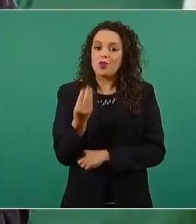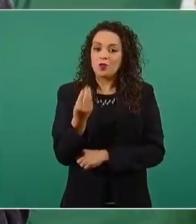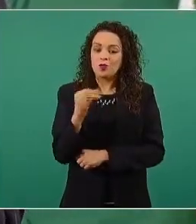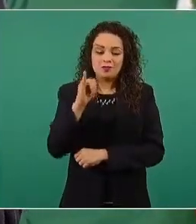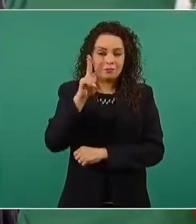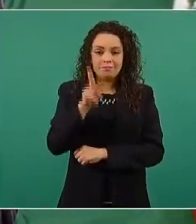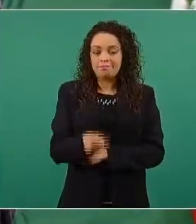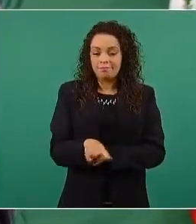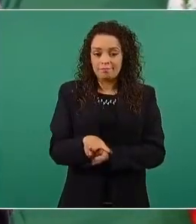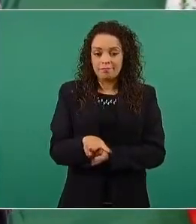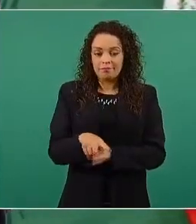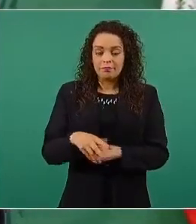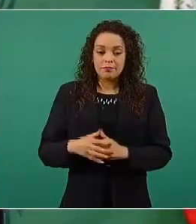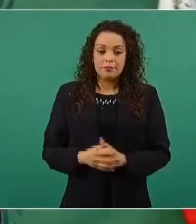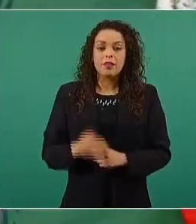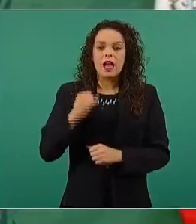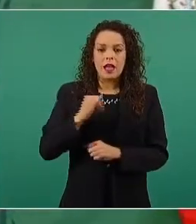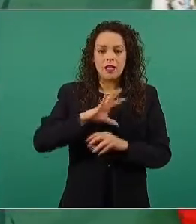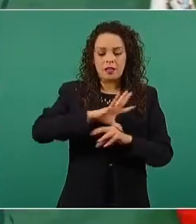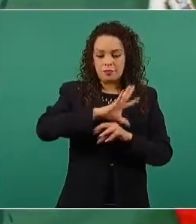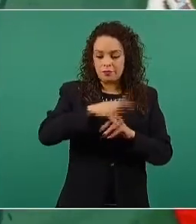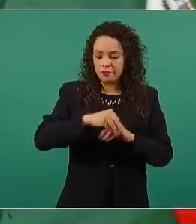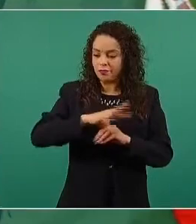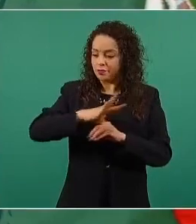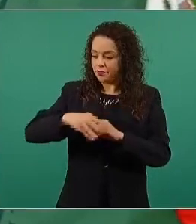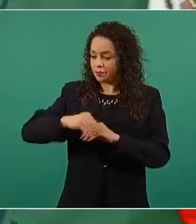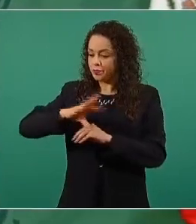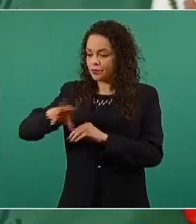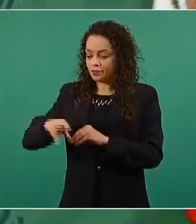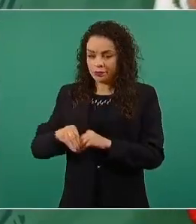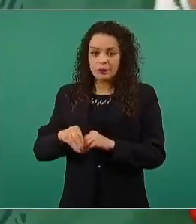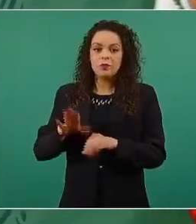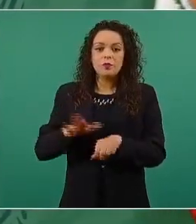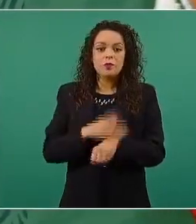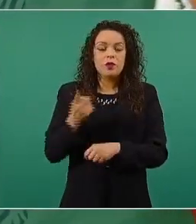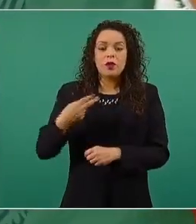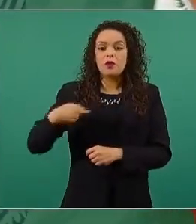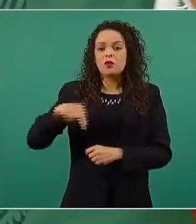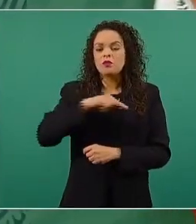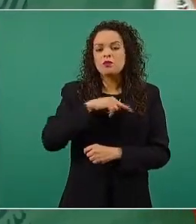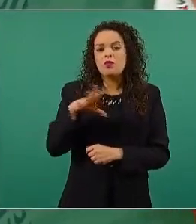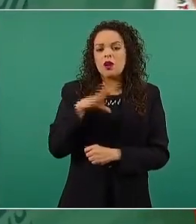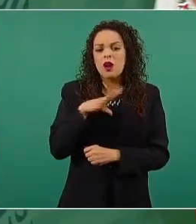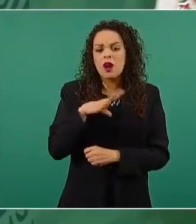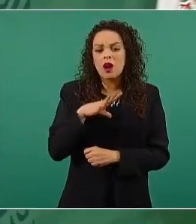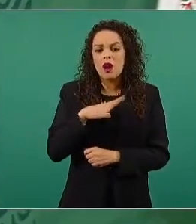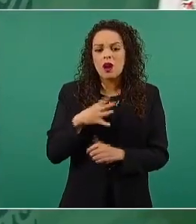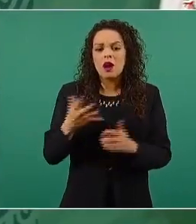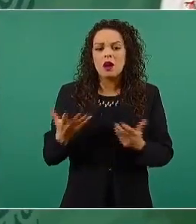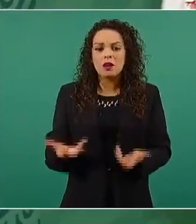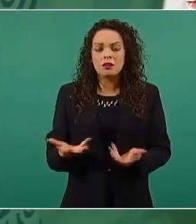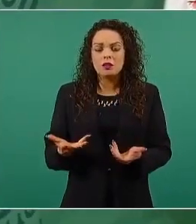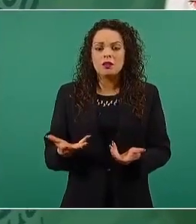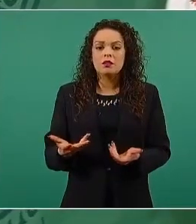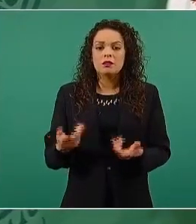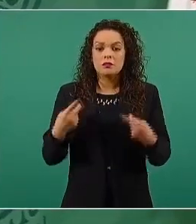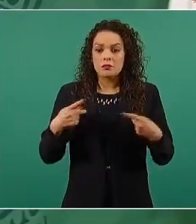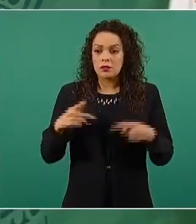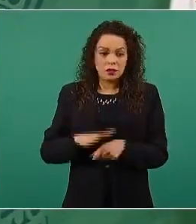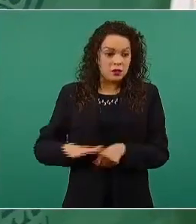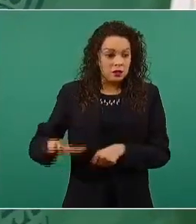A esto hay que complementar que tenemos nosotros una fuerza de trabajo joven